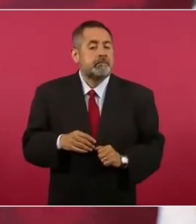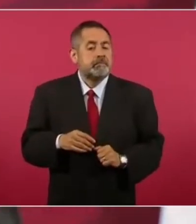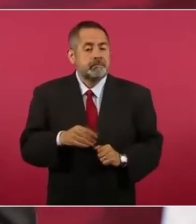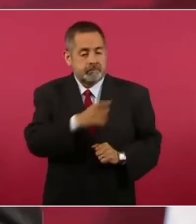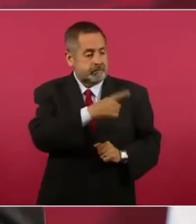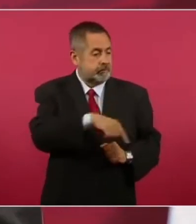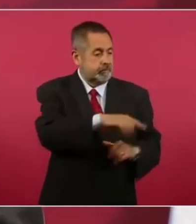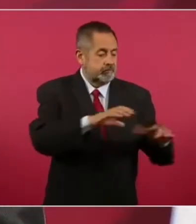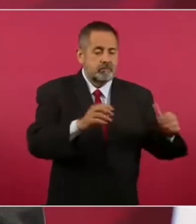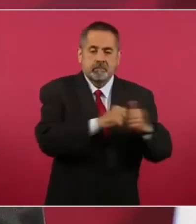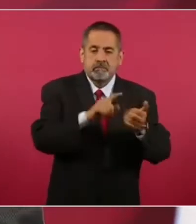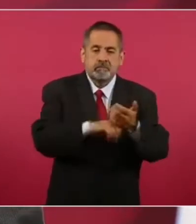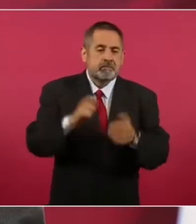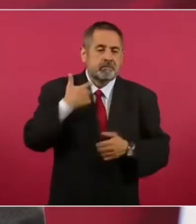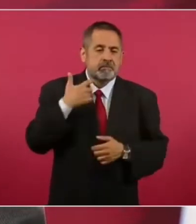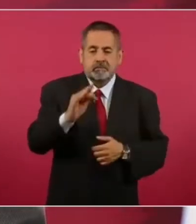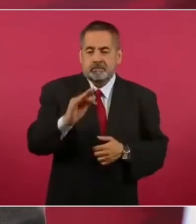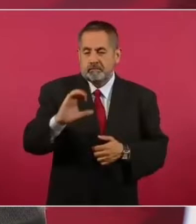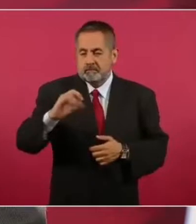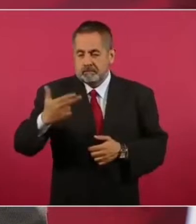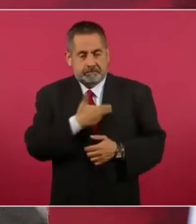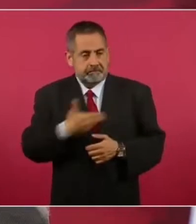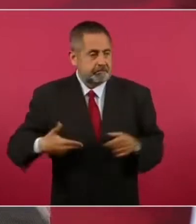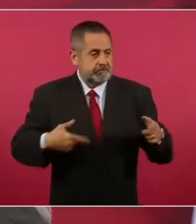la acción con Calderón.